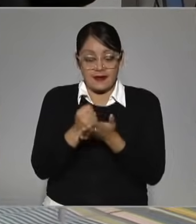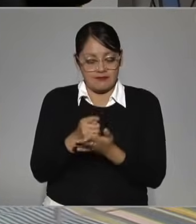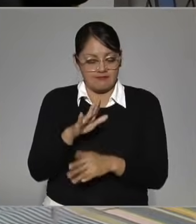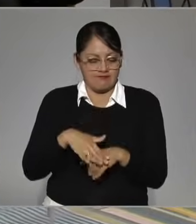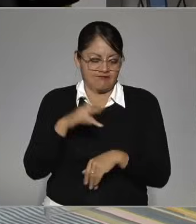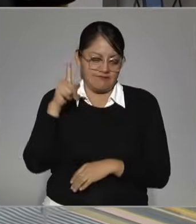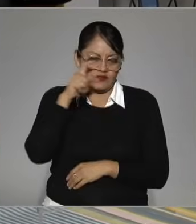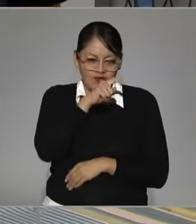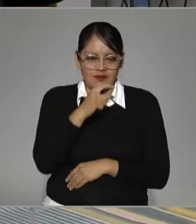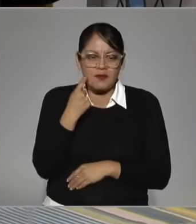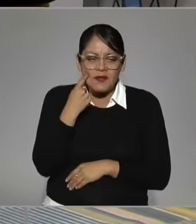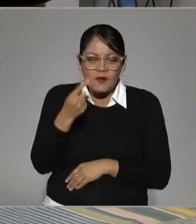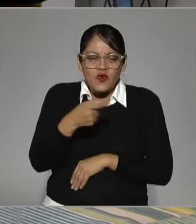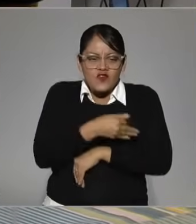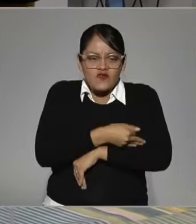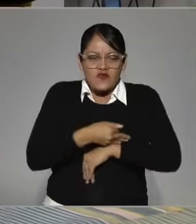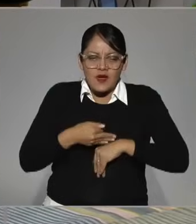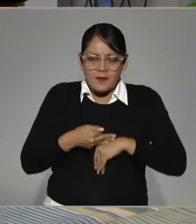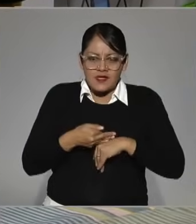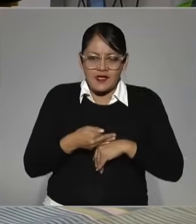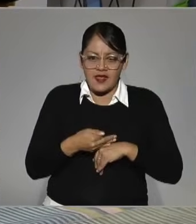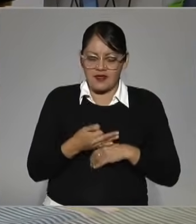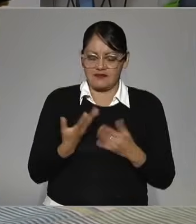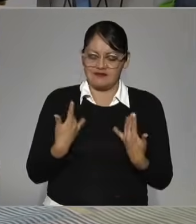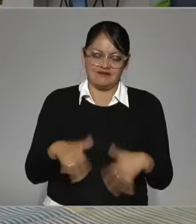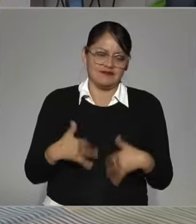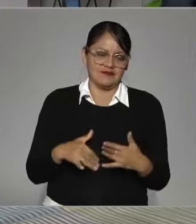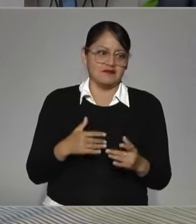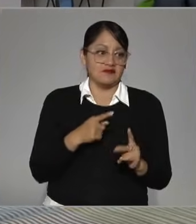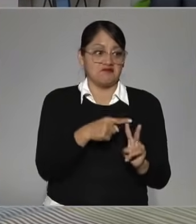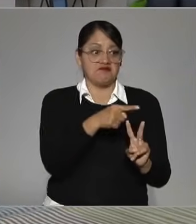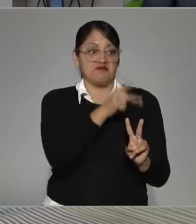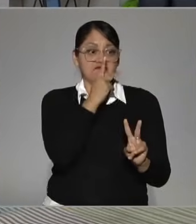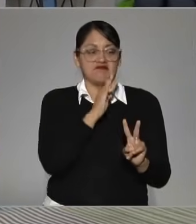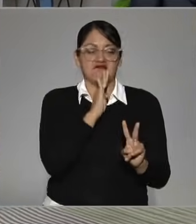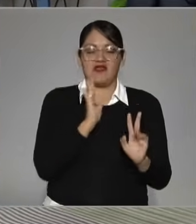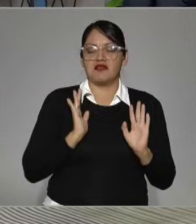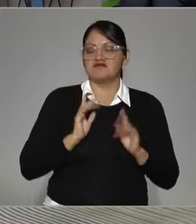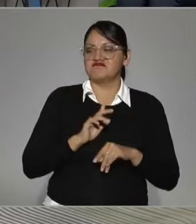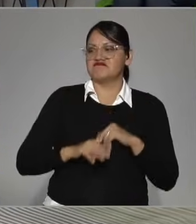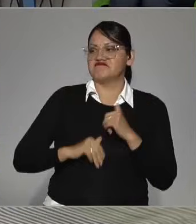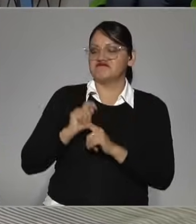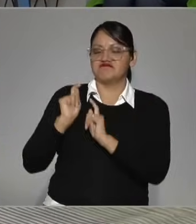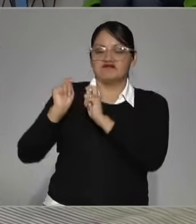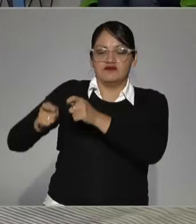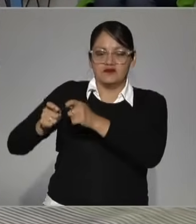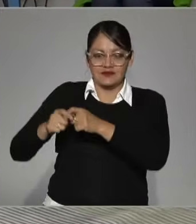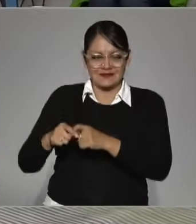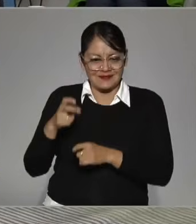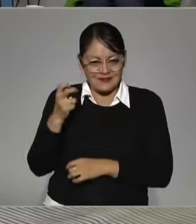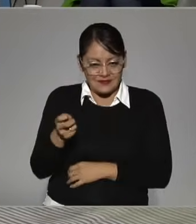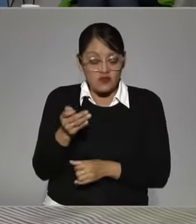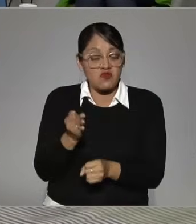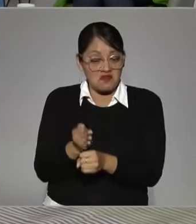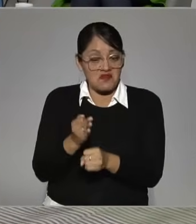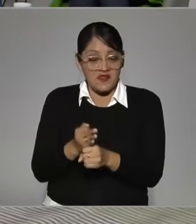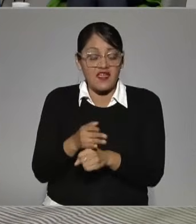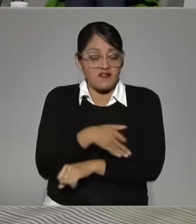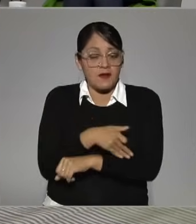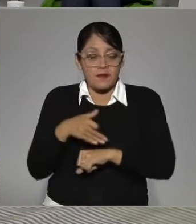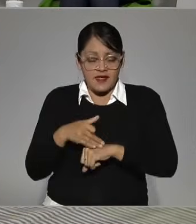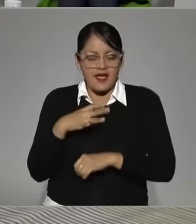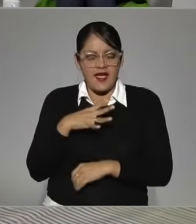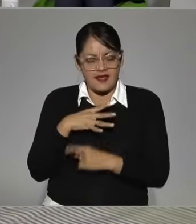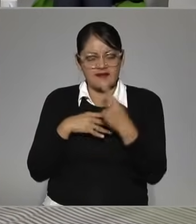cuando nos encontramos con una familia altamente delegante. Y es de estos estilos de familias y de organización actuales que están generando